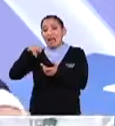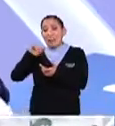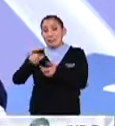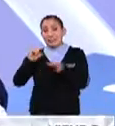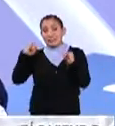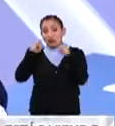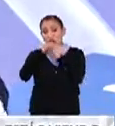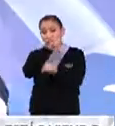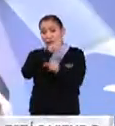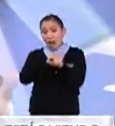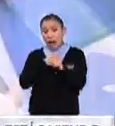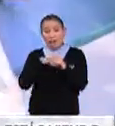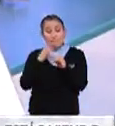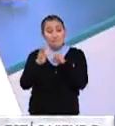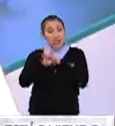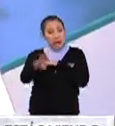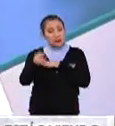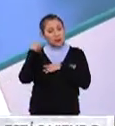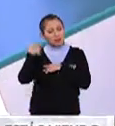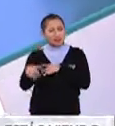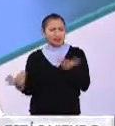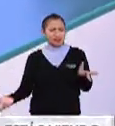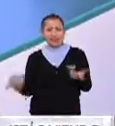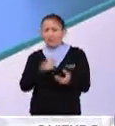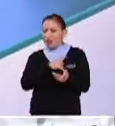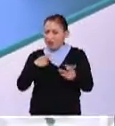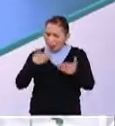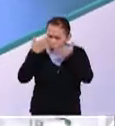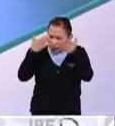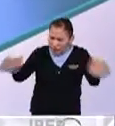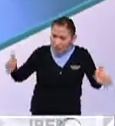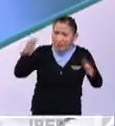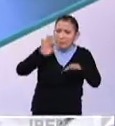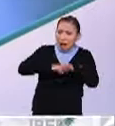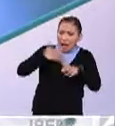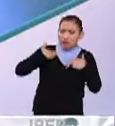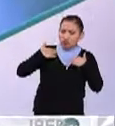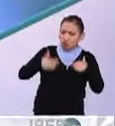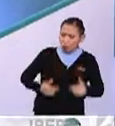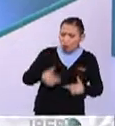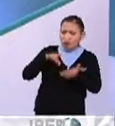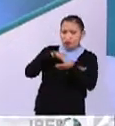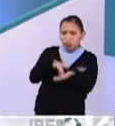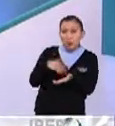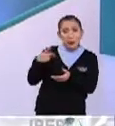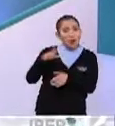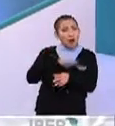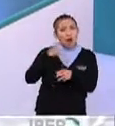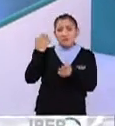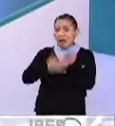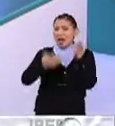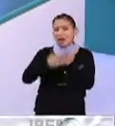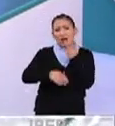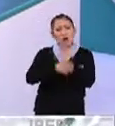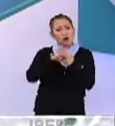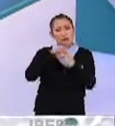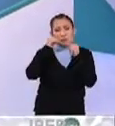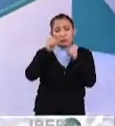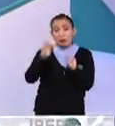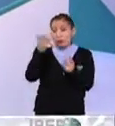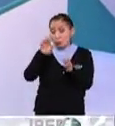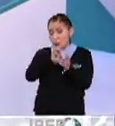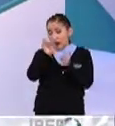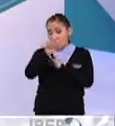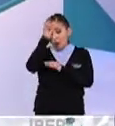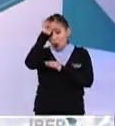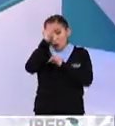del Instituto Nacional de Migración, que eso es otra cosa, tenemos que abrirnos una perspectiva más humana, pero pues hay muchos retos porque incluso en el